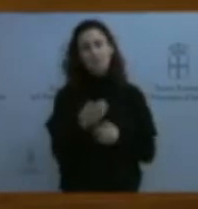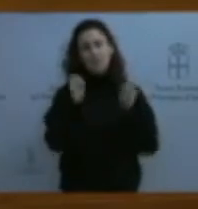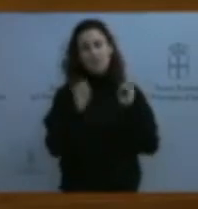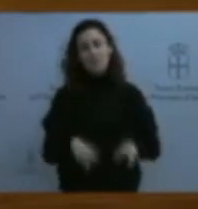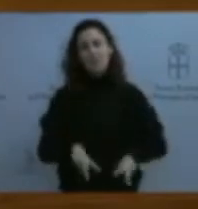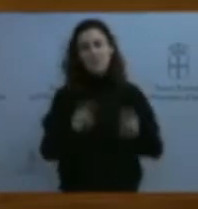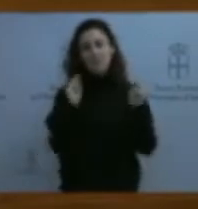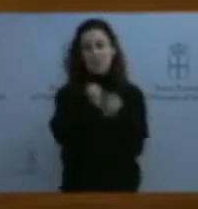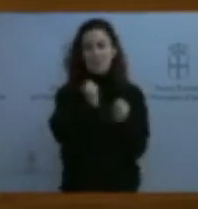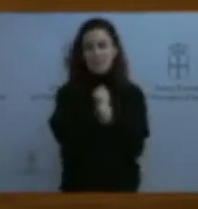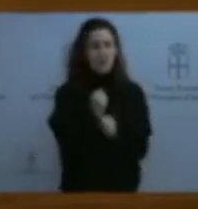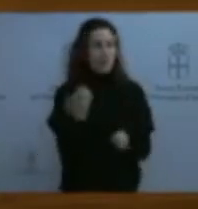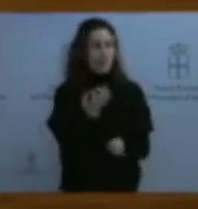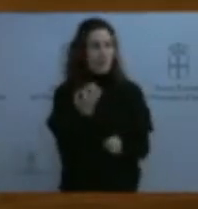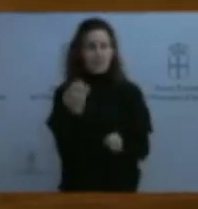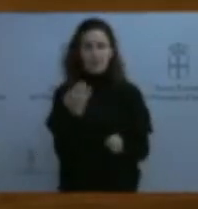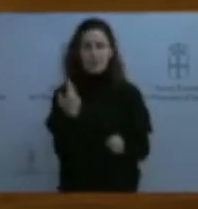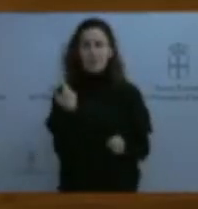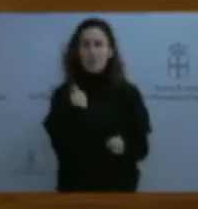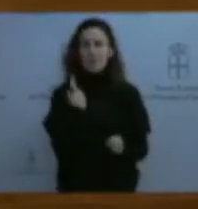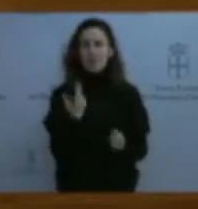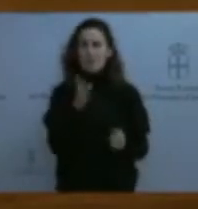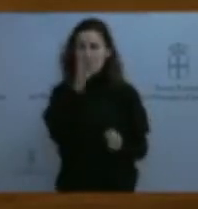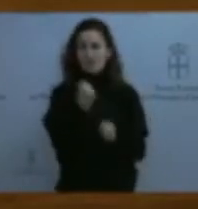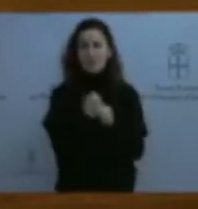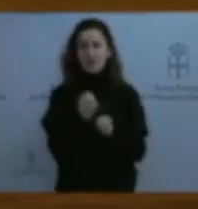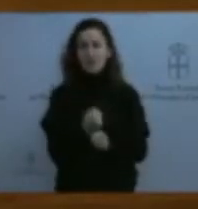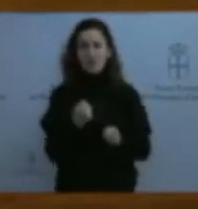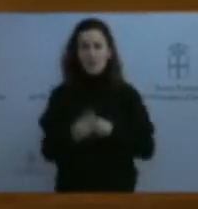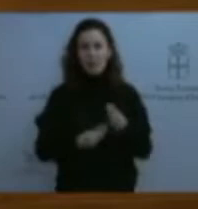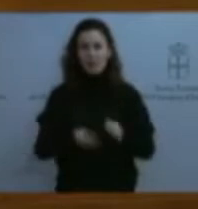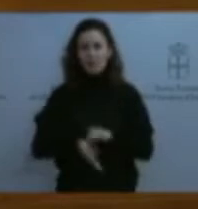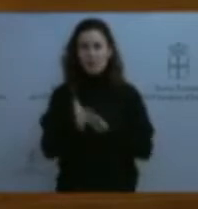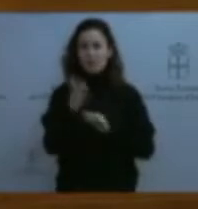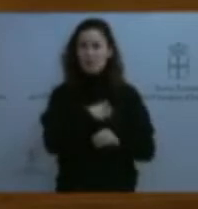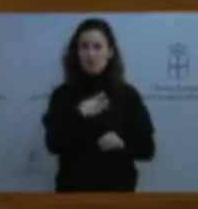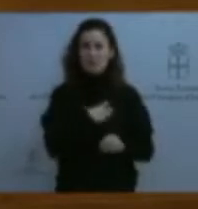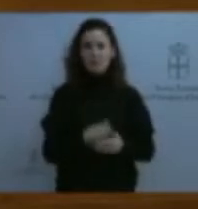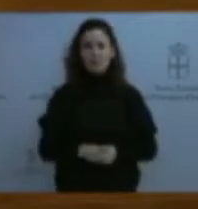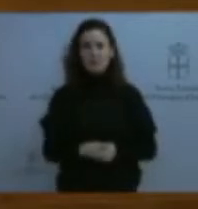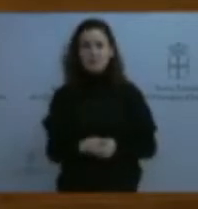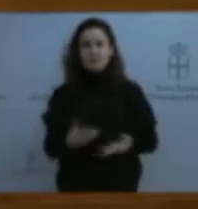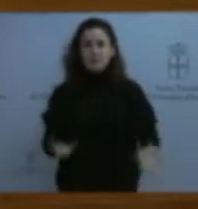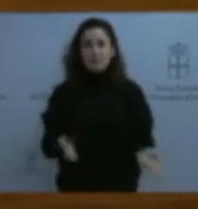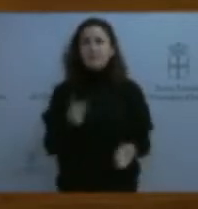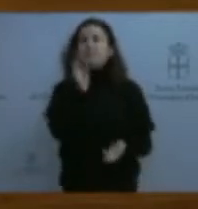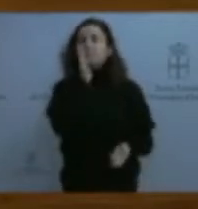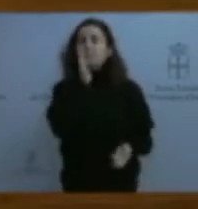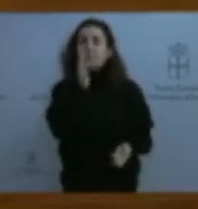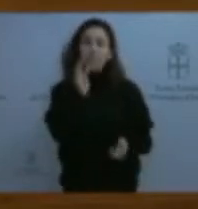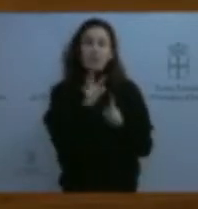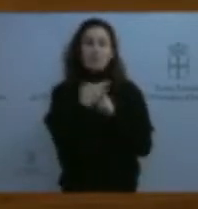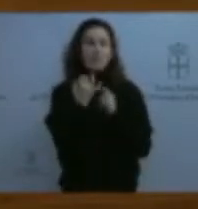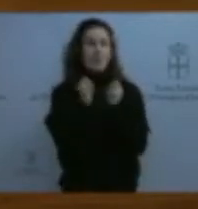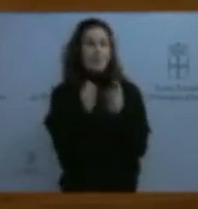sufrirlo no les permite seguir desempeñando la actividad en su puesto de trabajo. Y todavía peor si le hablo de